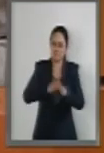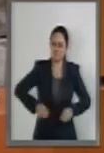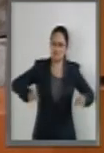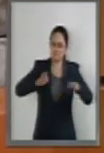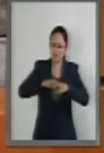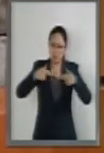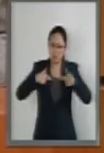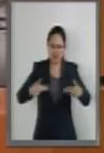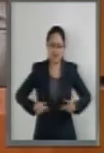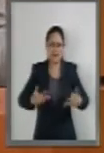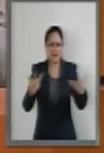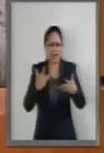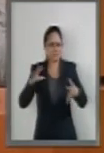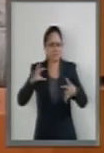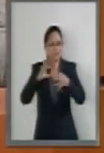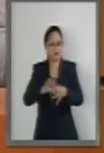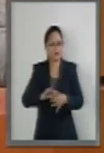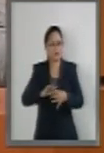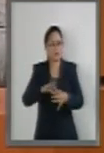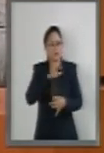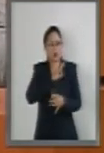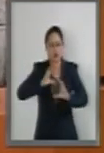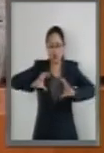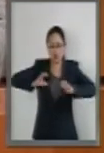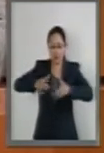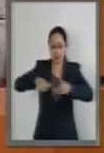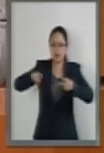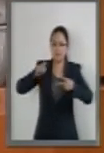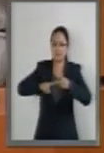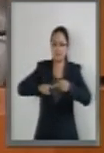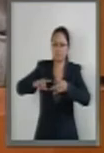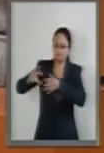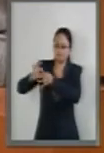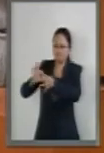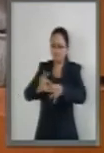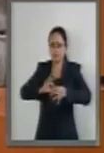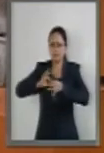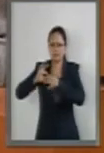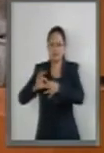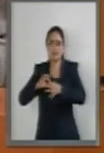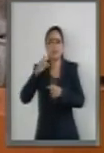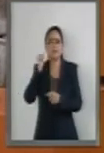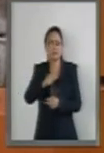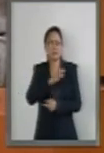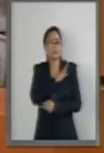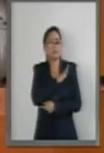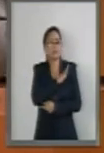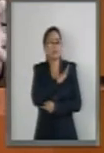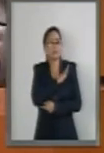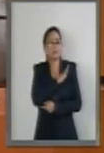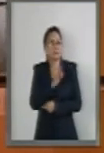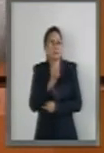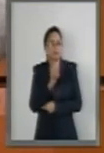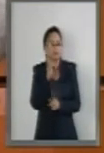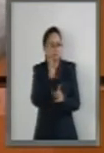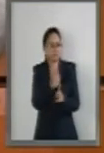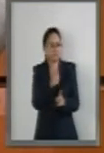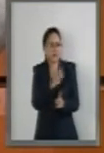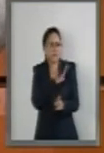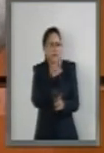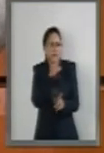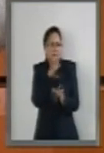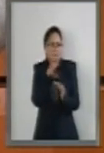humanidad. Permite crear comunidades interrelacionadas, permite definir la calidad de